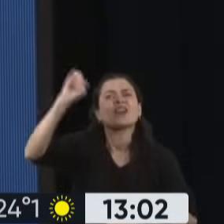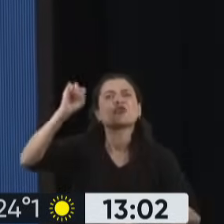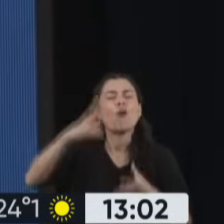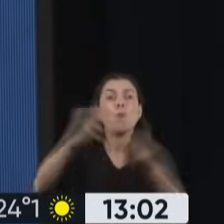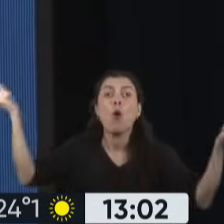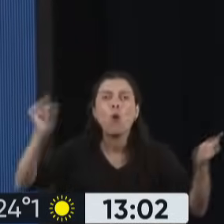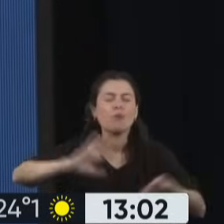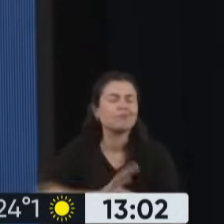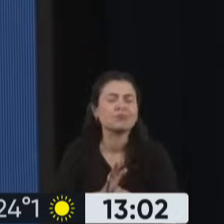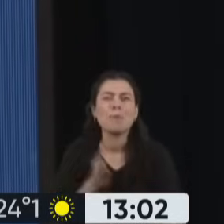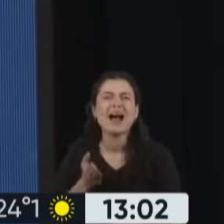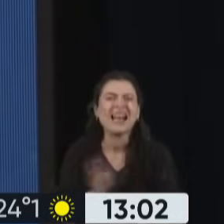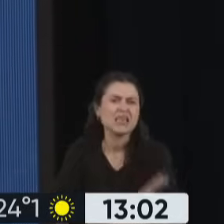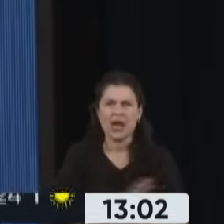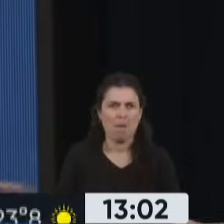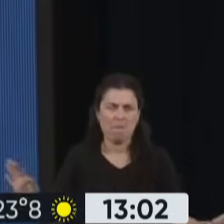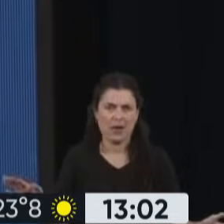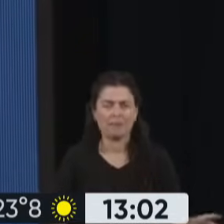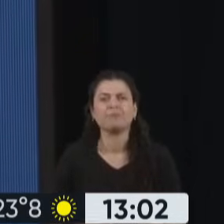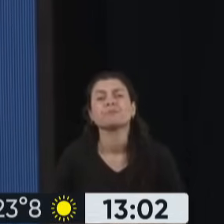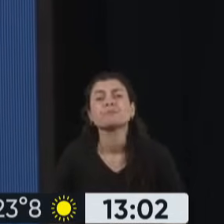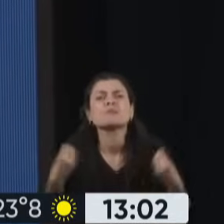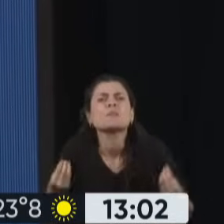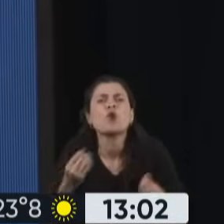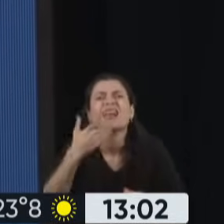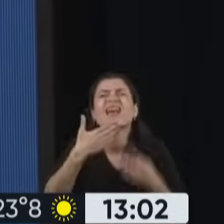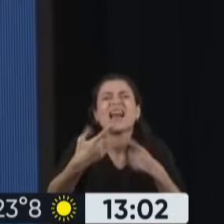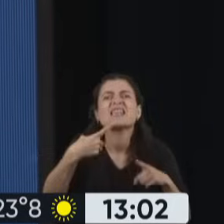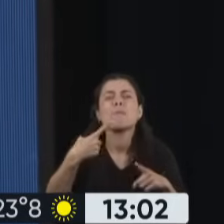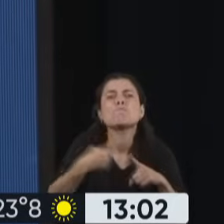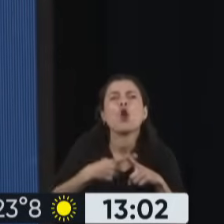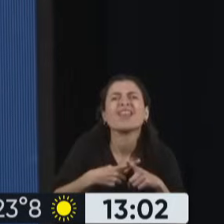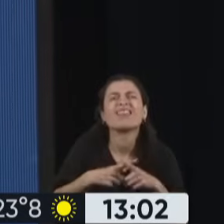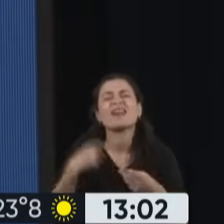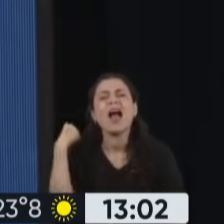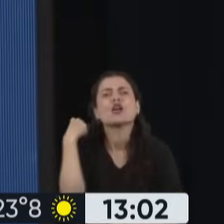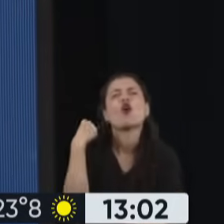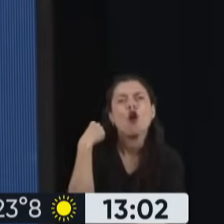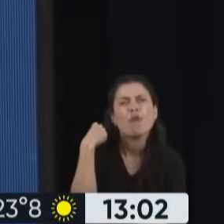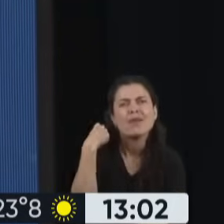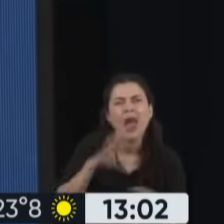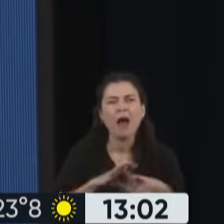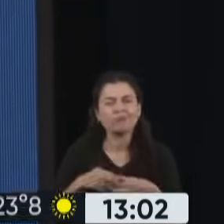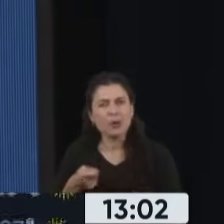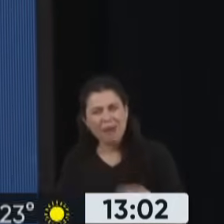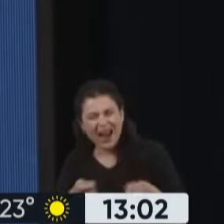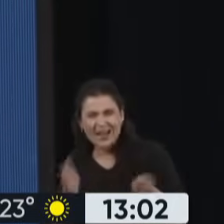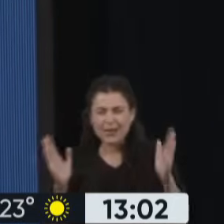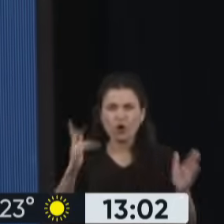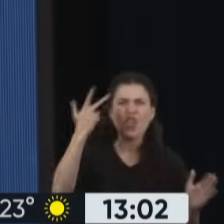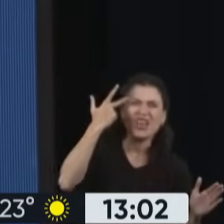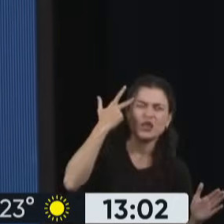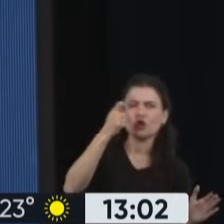Y básicamente es porque la política monetaria actúa con un rezago que oscila entre 18